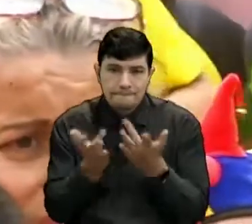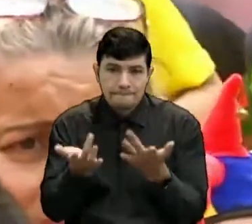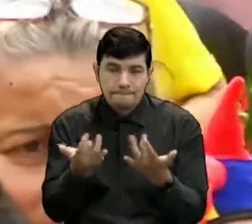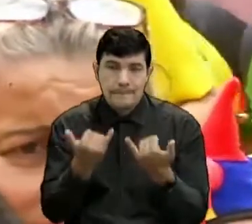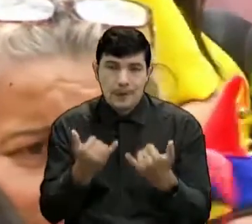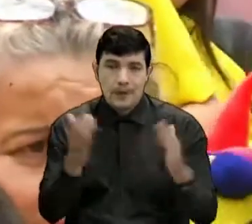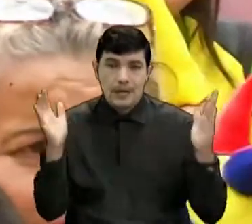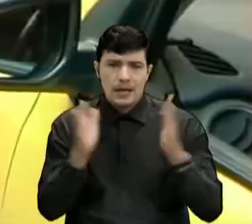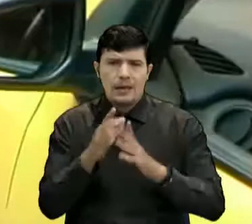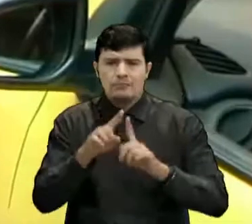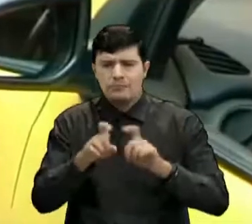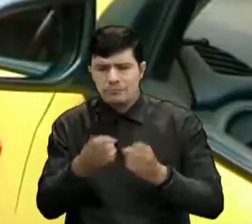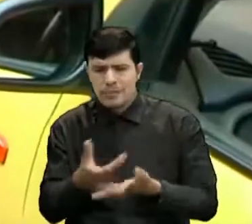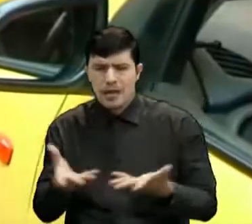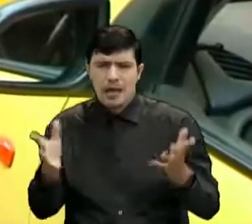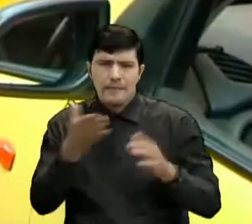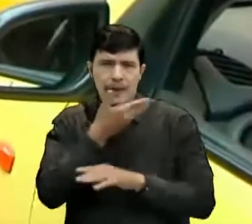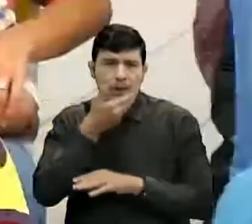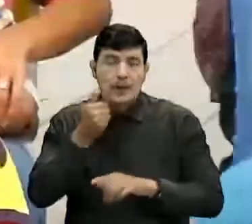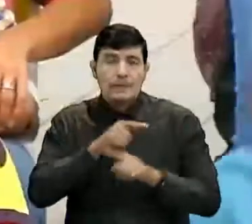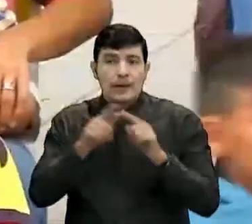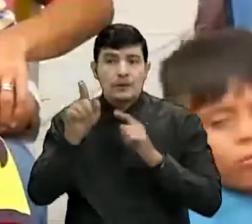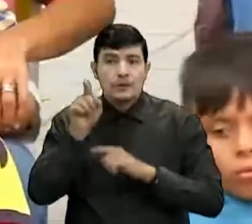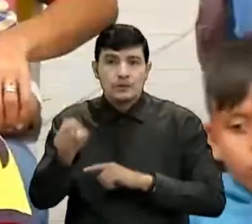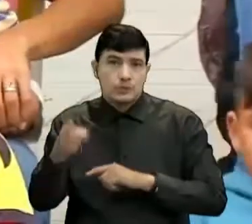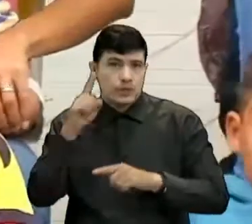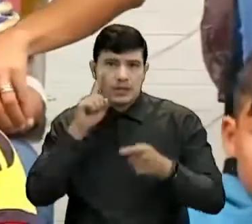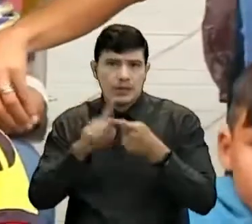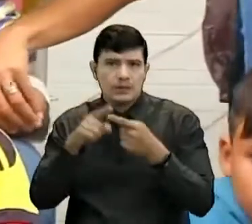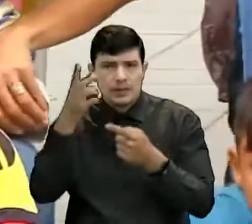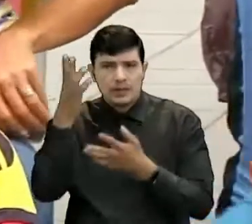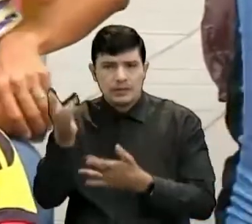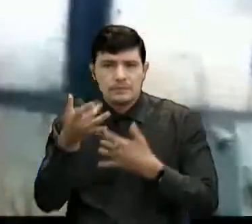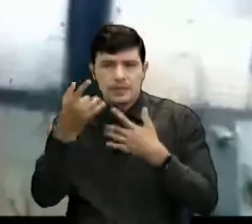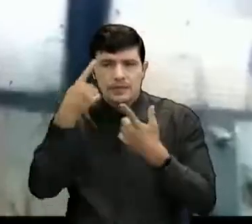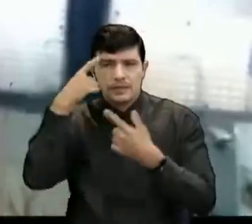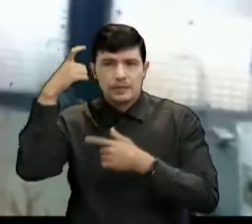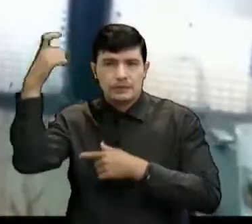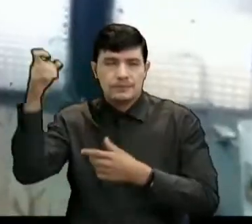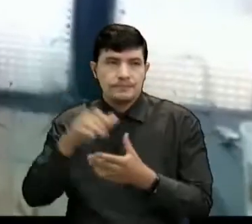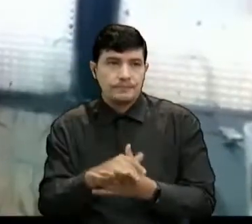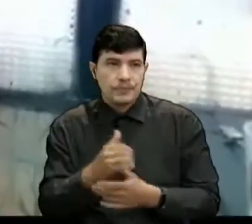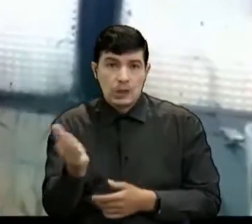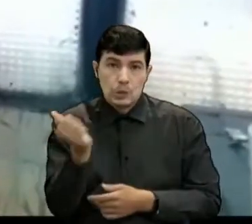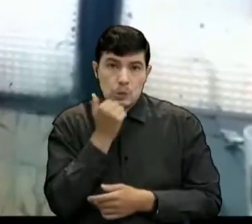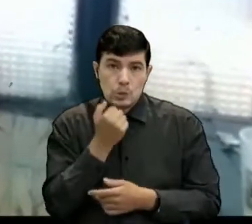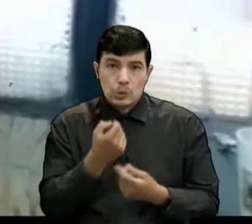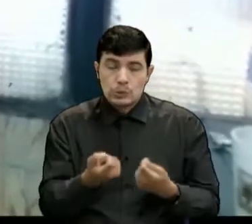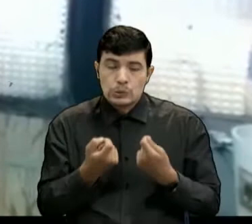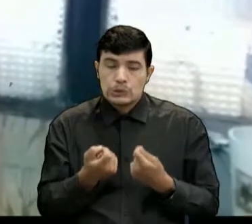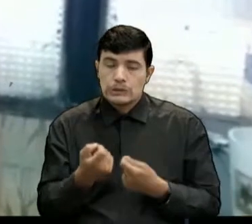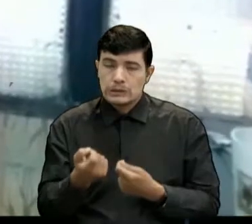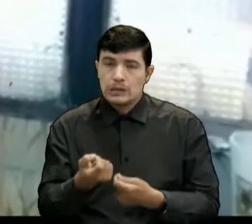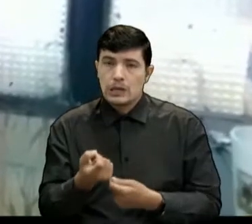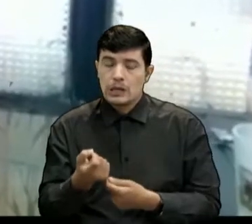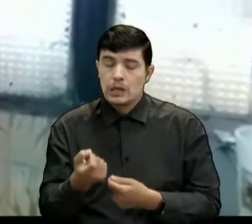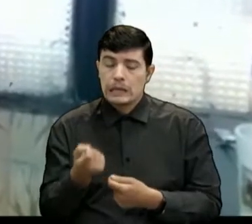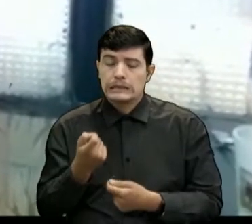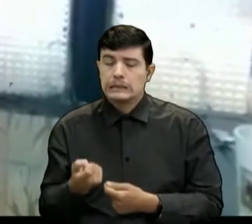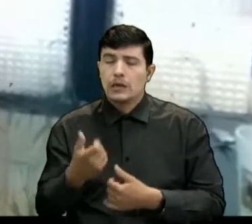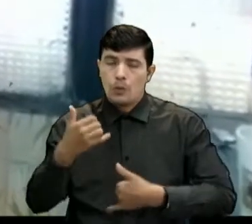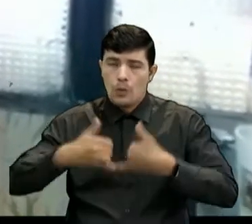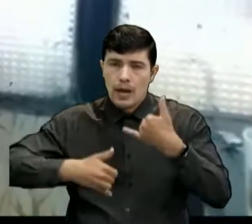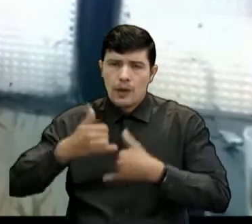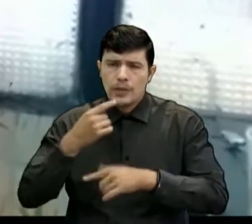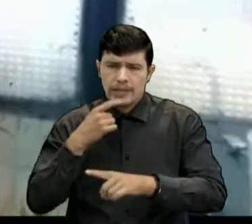con cosas por mejorar, pero con la esperanza puesta en la tricolor. Durísimo partido tiene hoy Colombia en Santiago ante Chile.